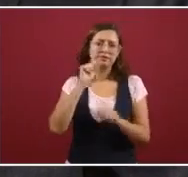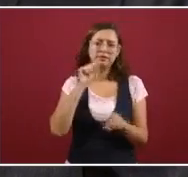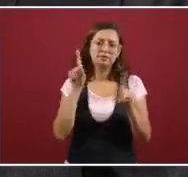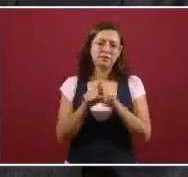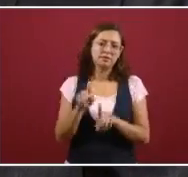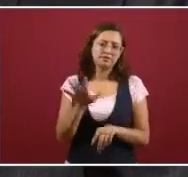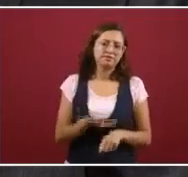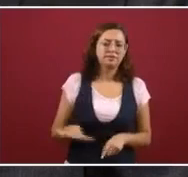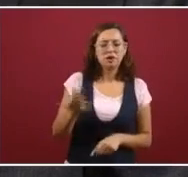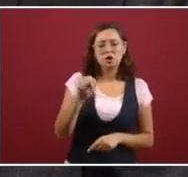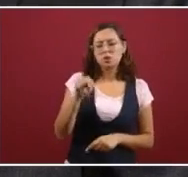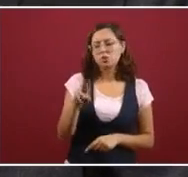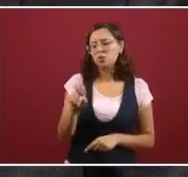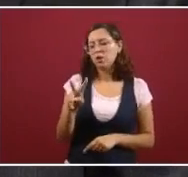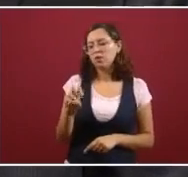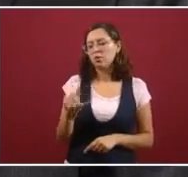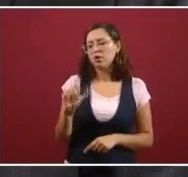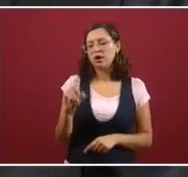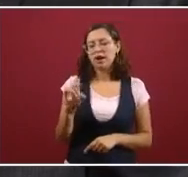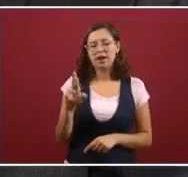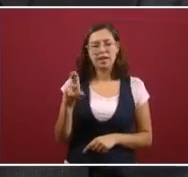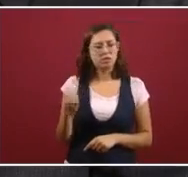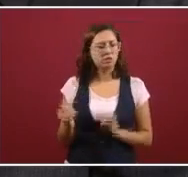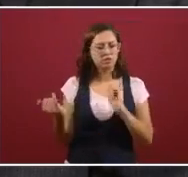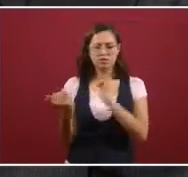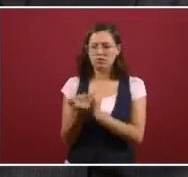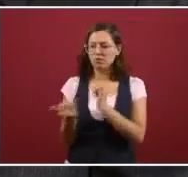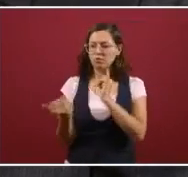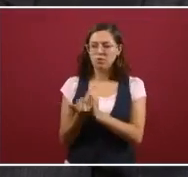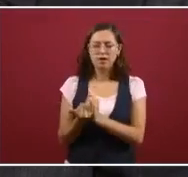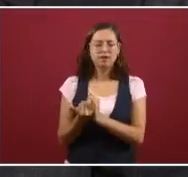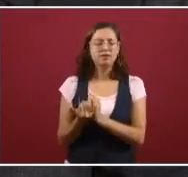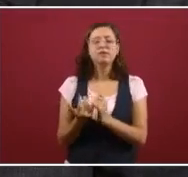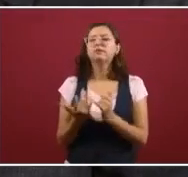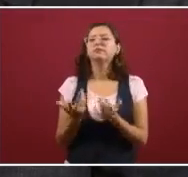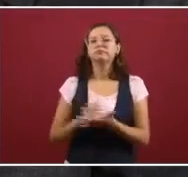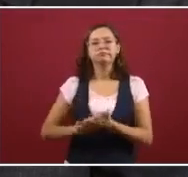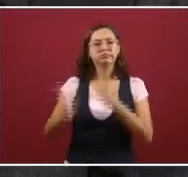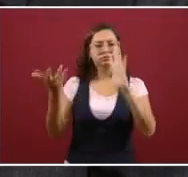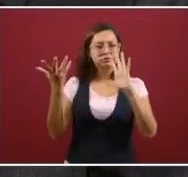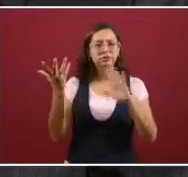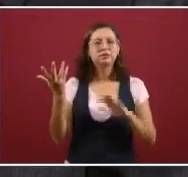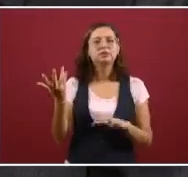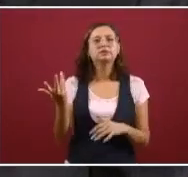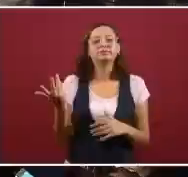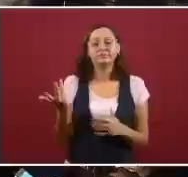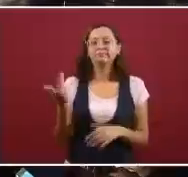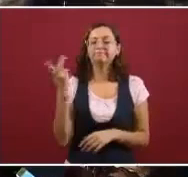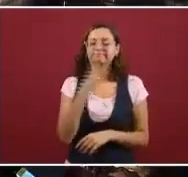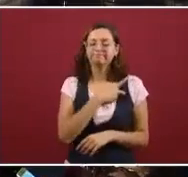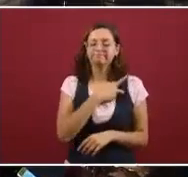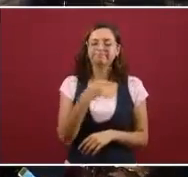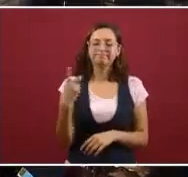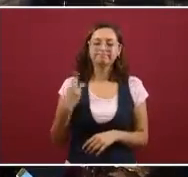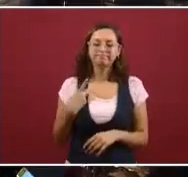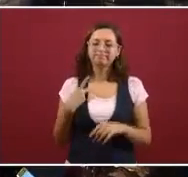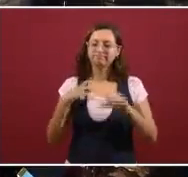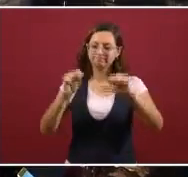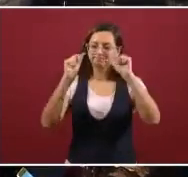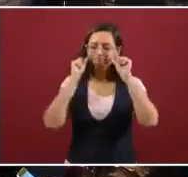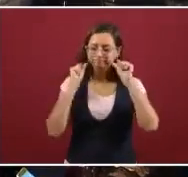Laredo el día de ayer, lo mismo, y pues hay que